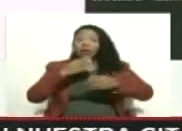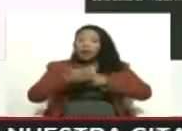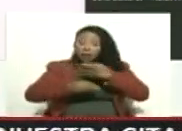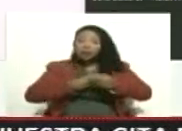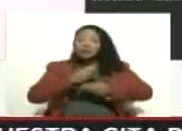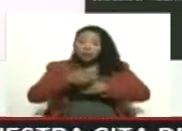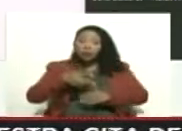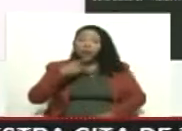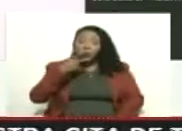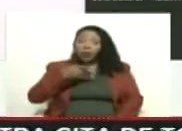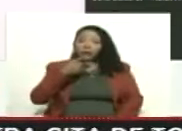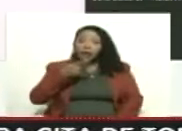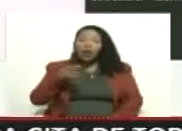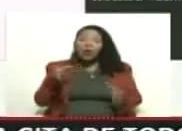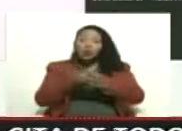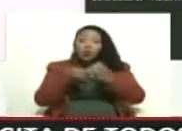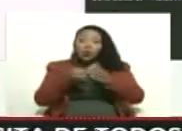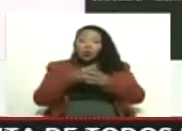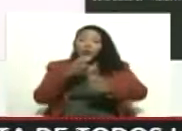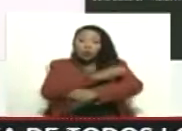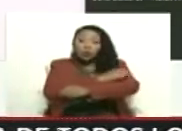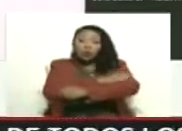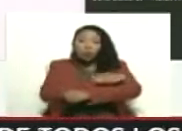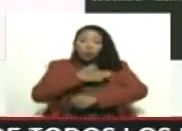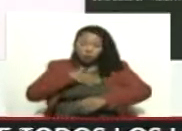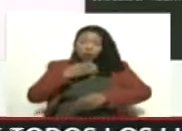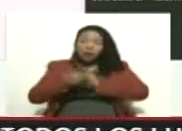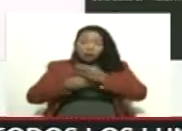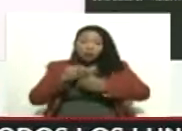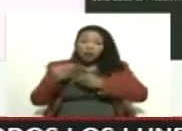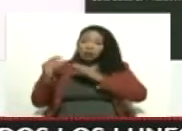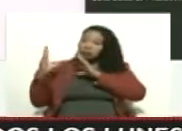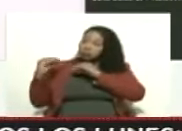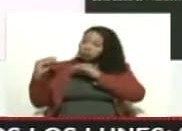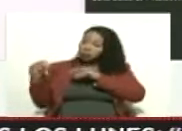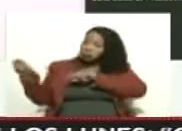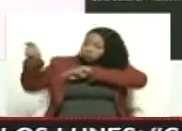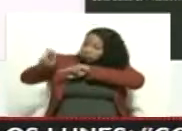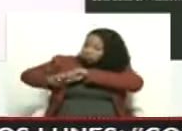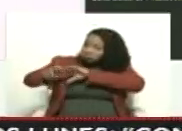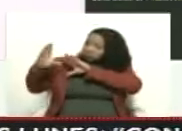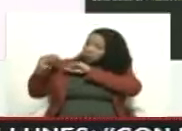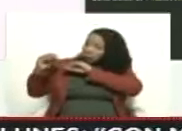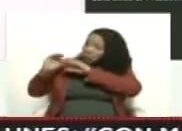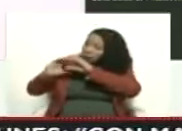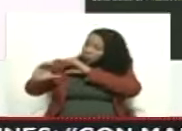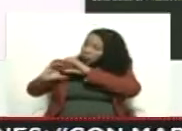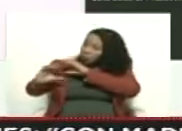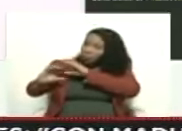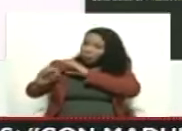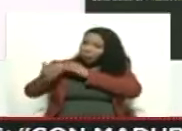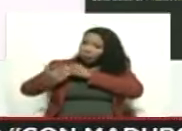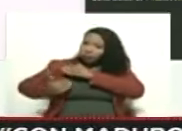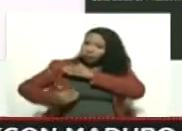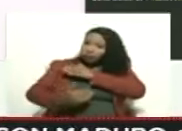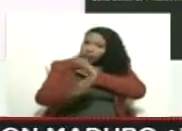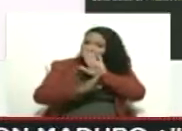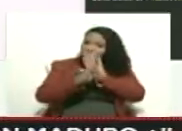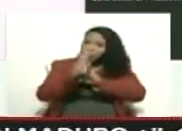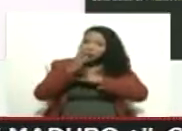con sectores opositores que podemos conversar podemos avanzar en cosas para el